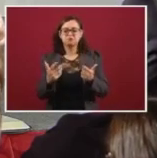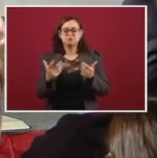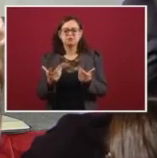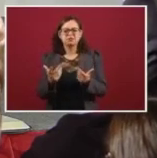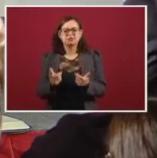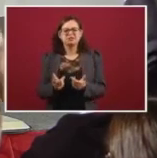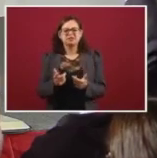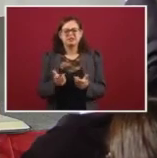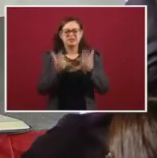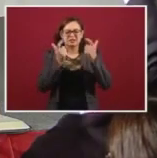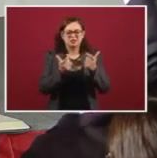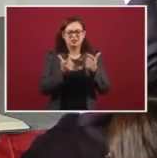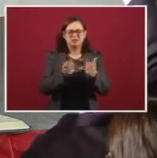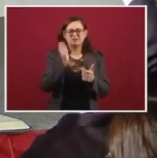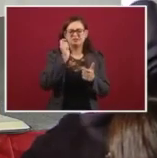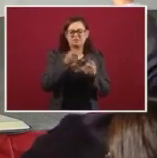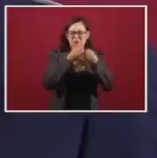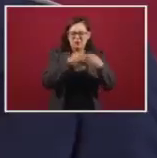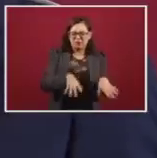pérdida